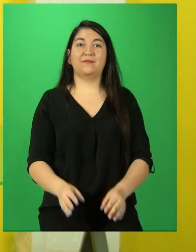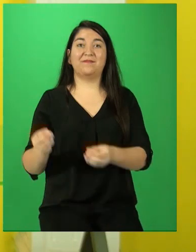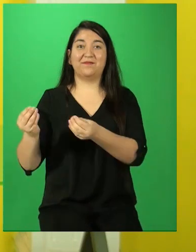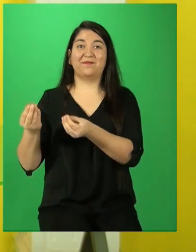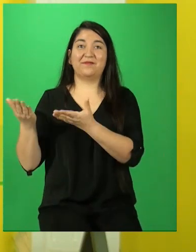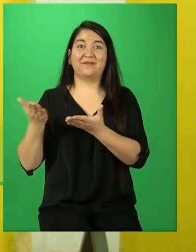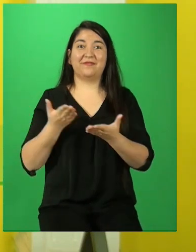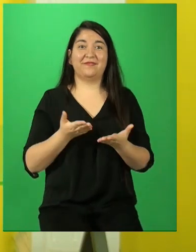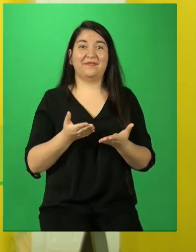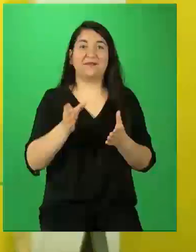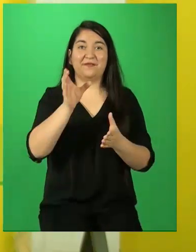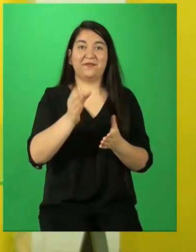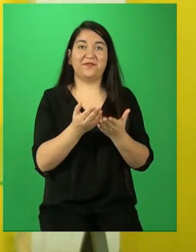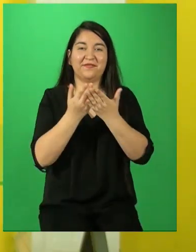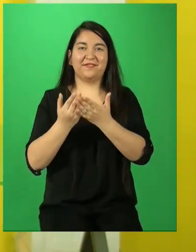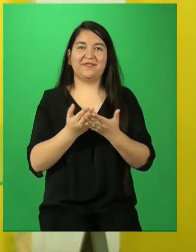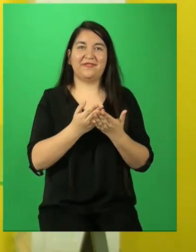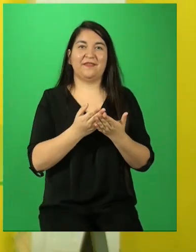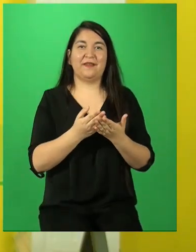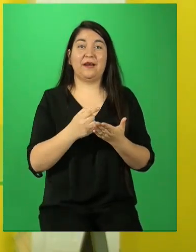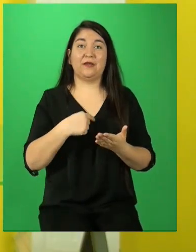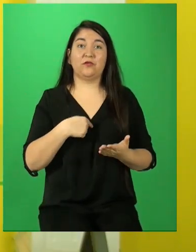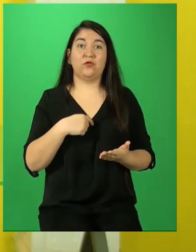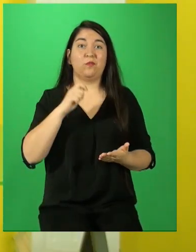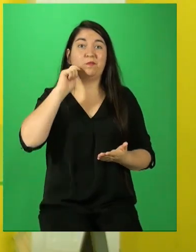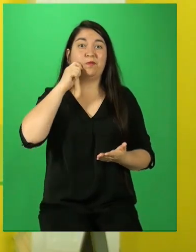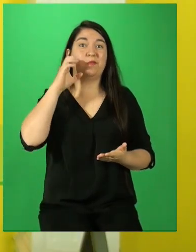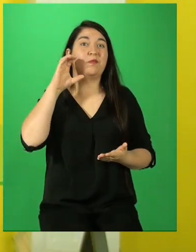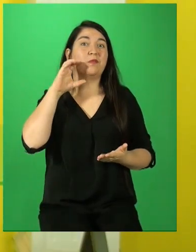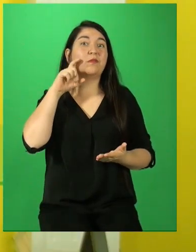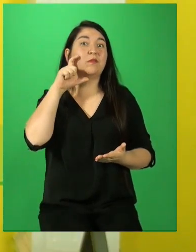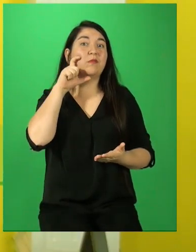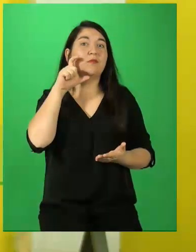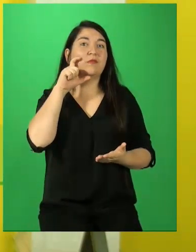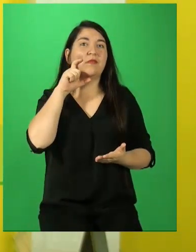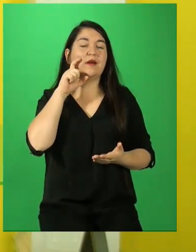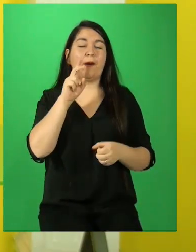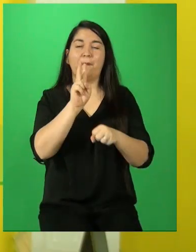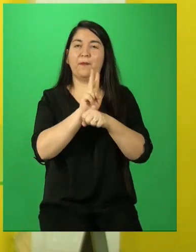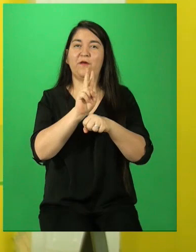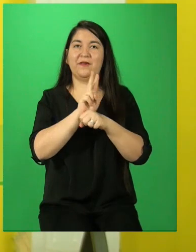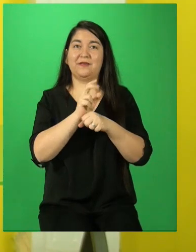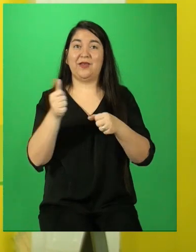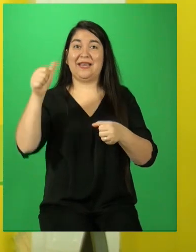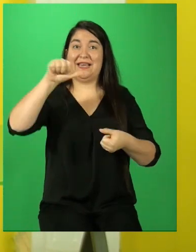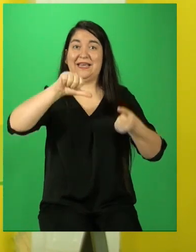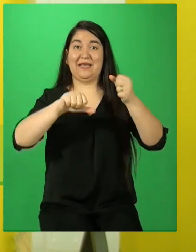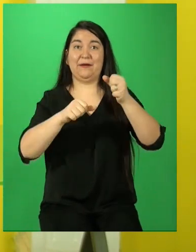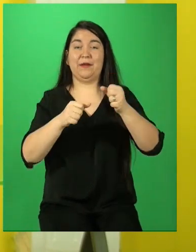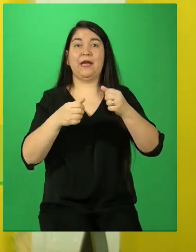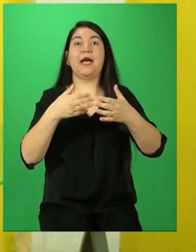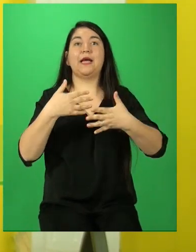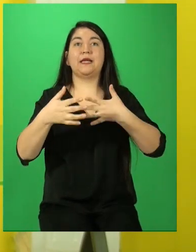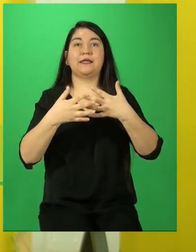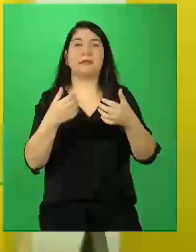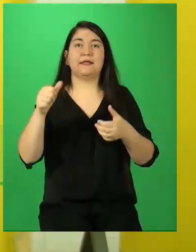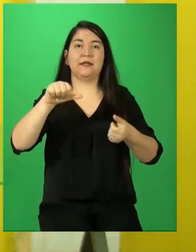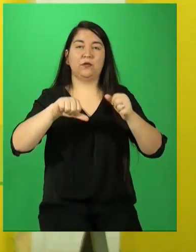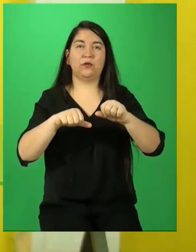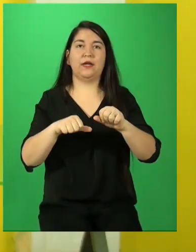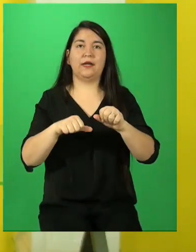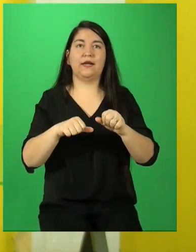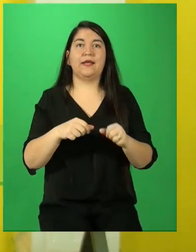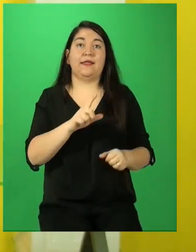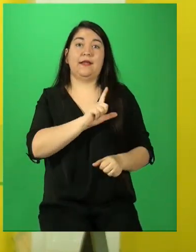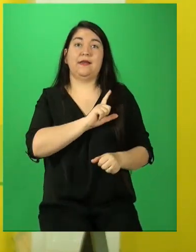Bienvenidos estudiantes, mi nombre es Constanza Guerra, yo soy profesora de Química y Ciencias Naturales del Liceo